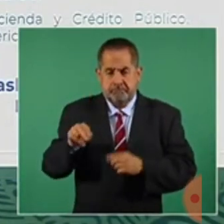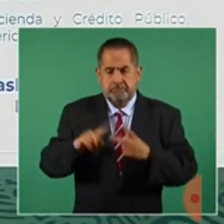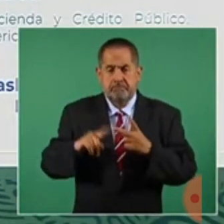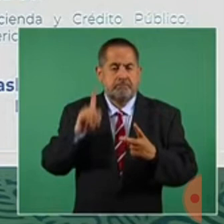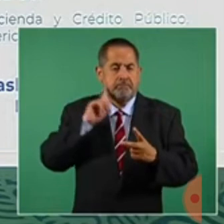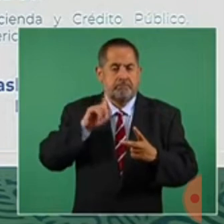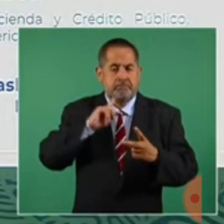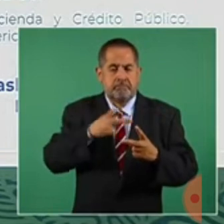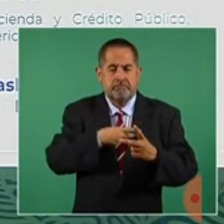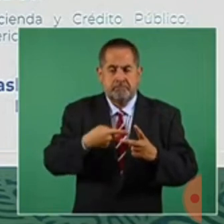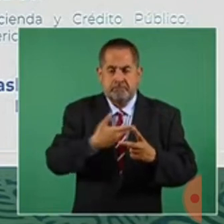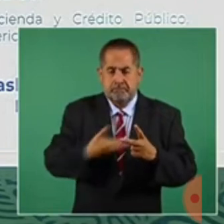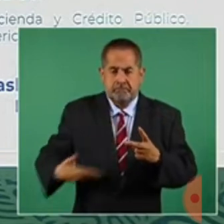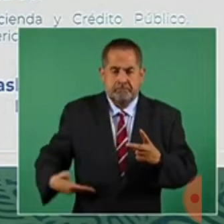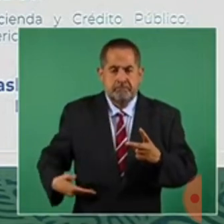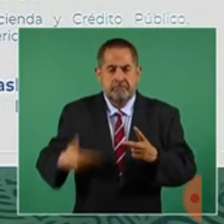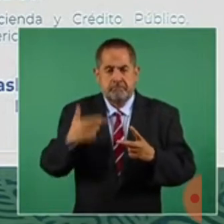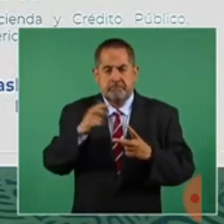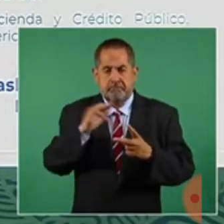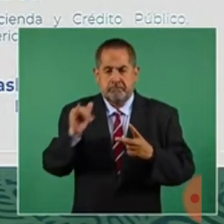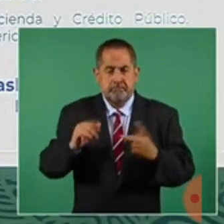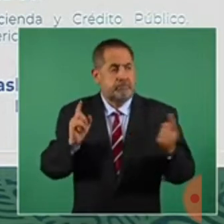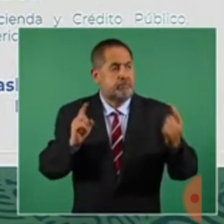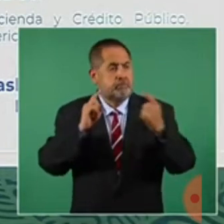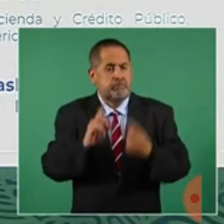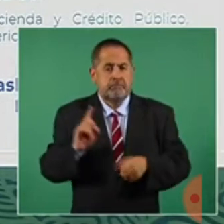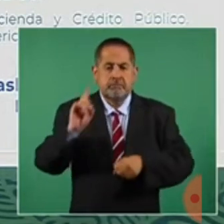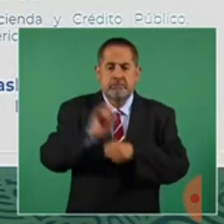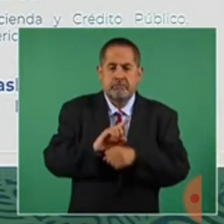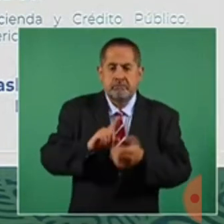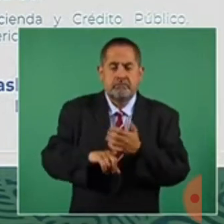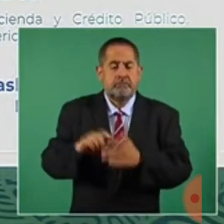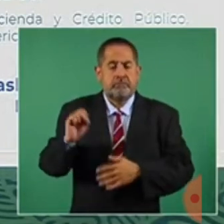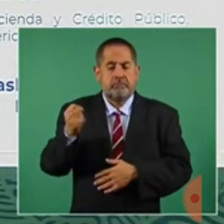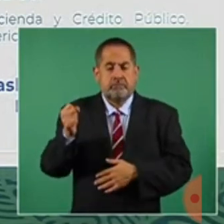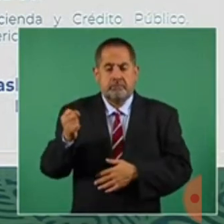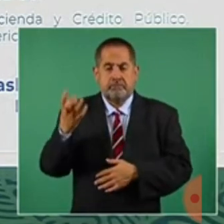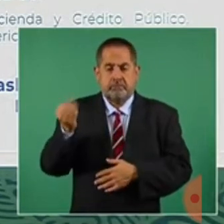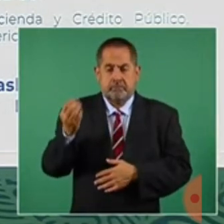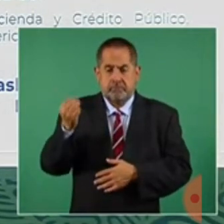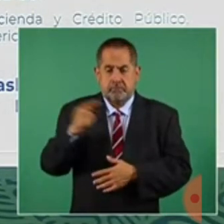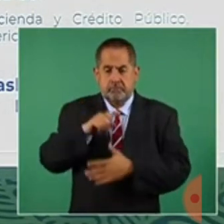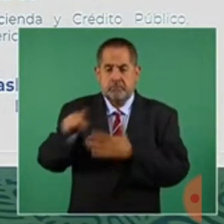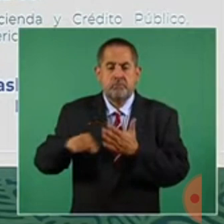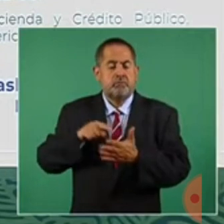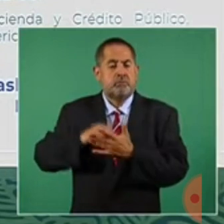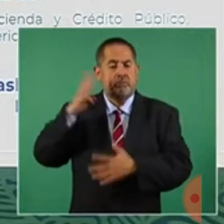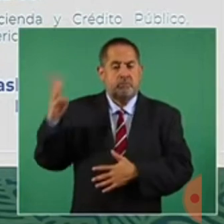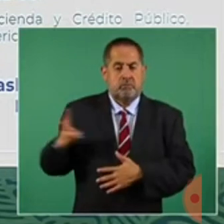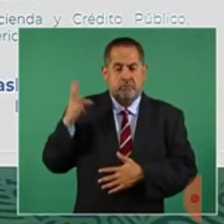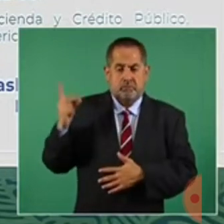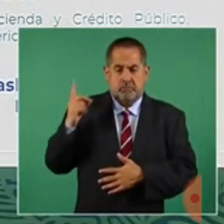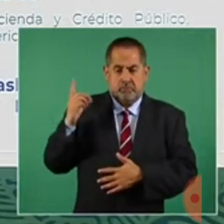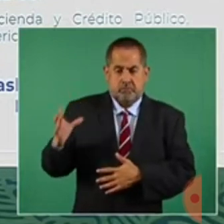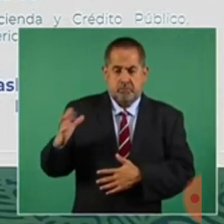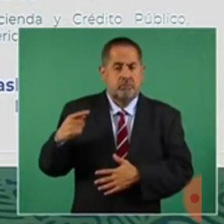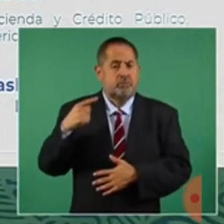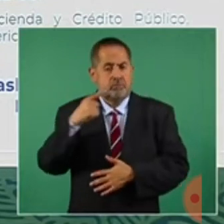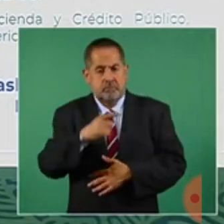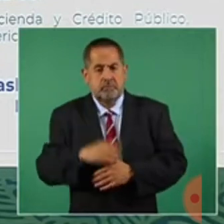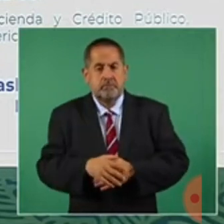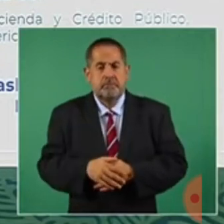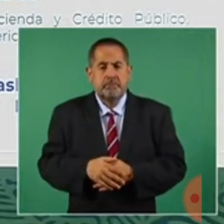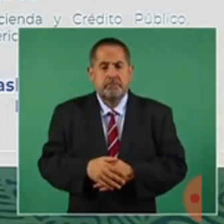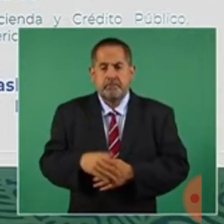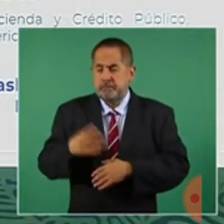Harris va a tener lugar el día 9 de septiembre en Washington. Las